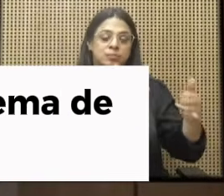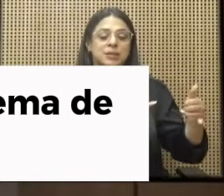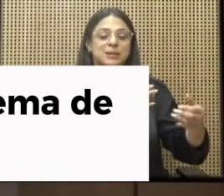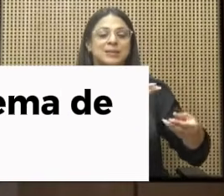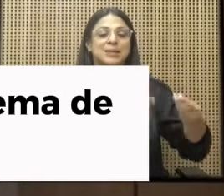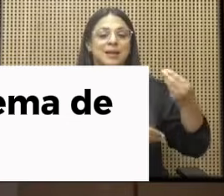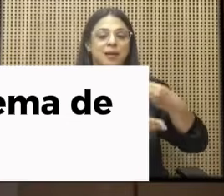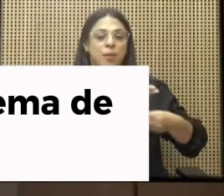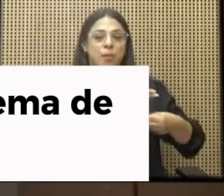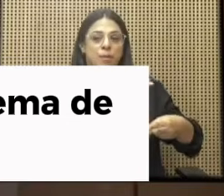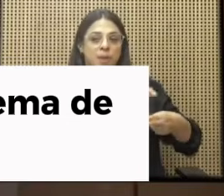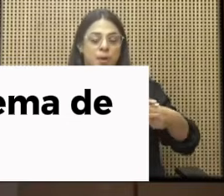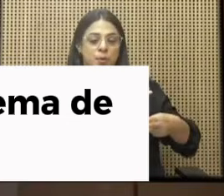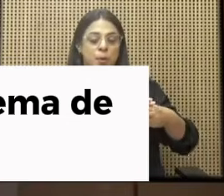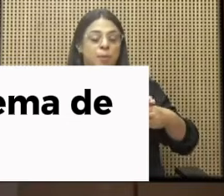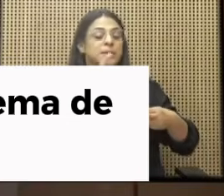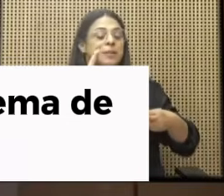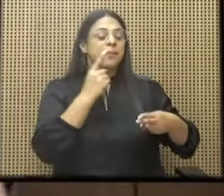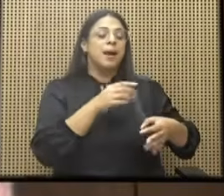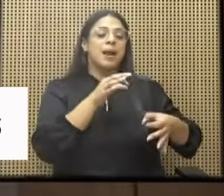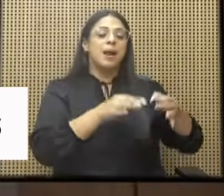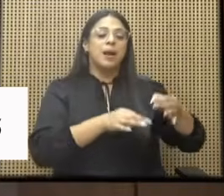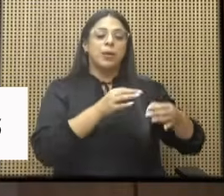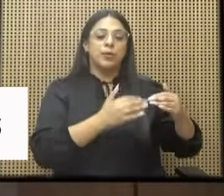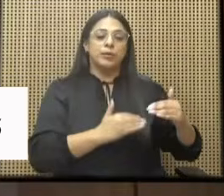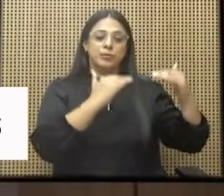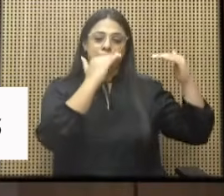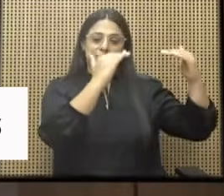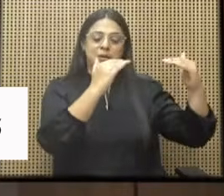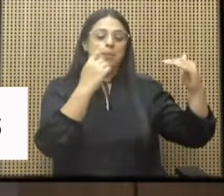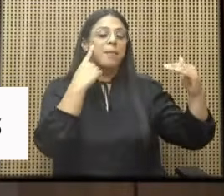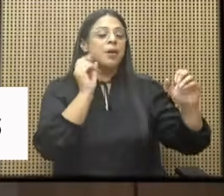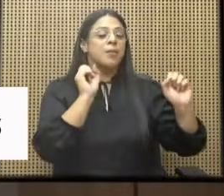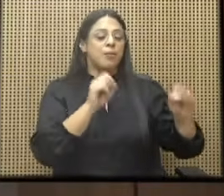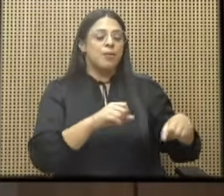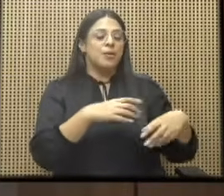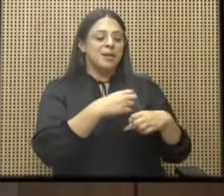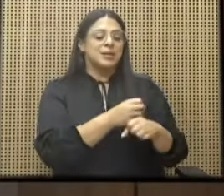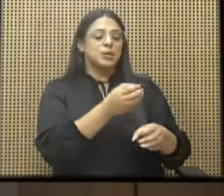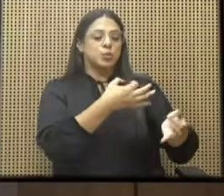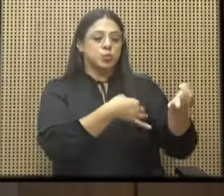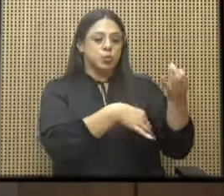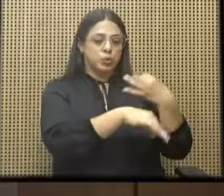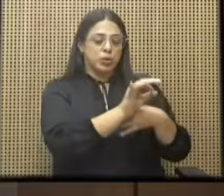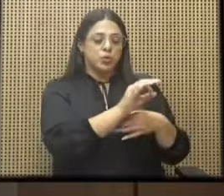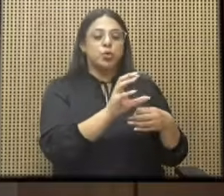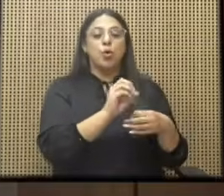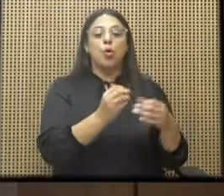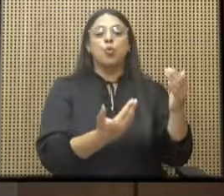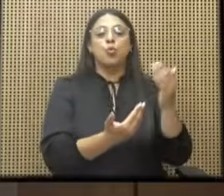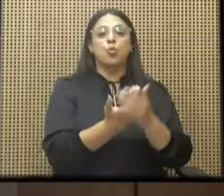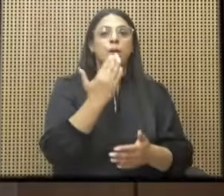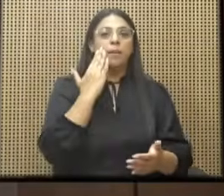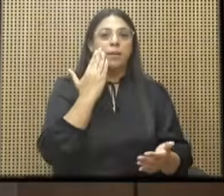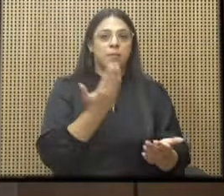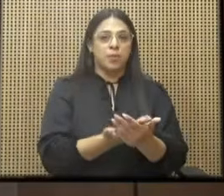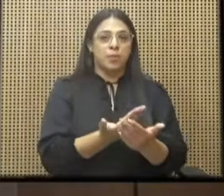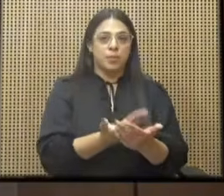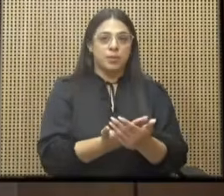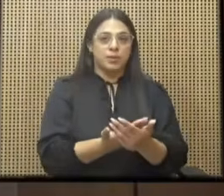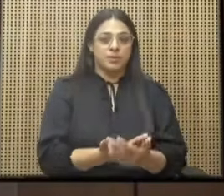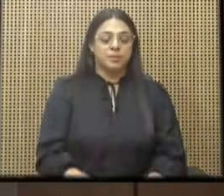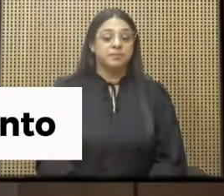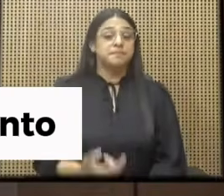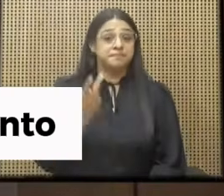los nombres a la Corte Suprema de Justicia para que realicen las sustituciones o una nueva propuesta. Ahora,